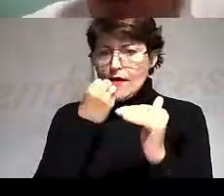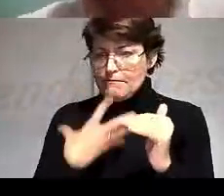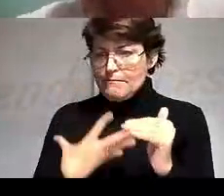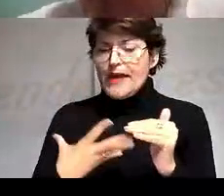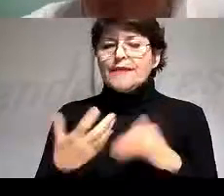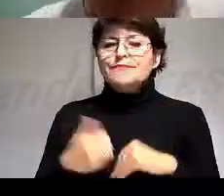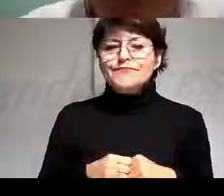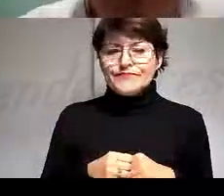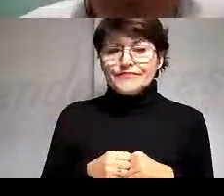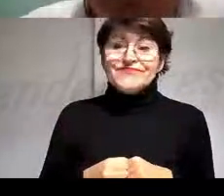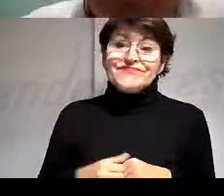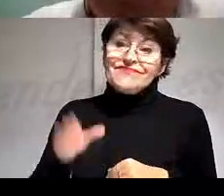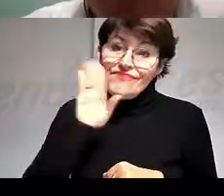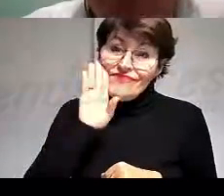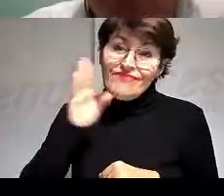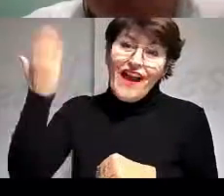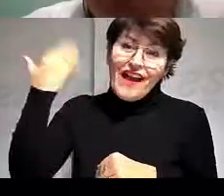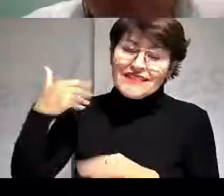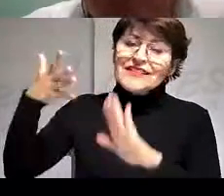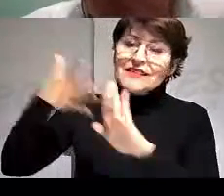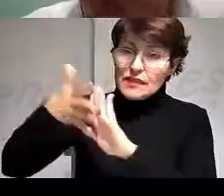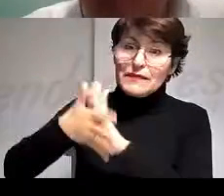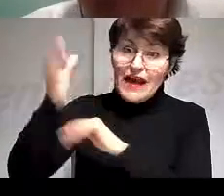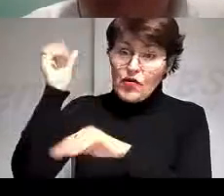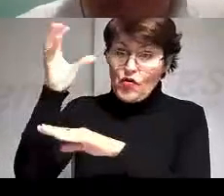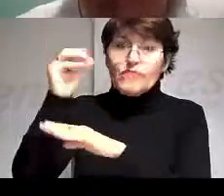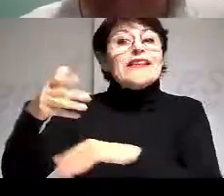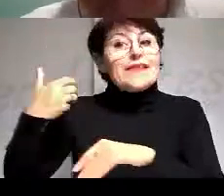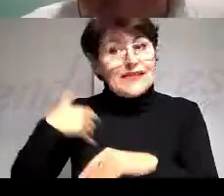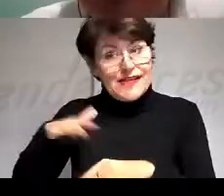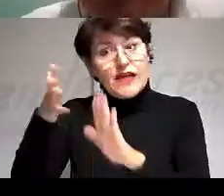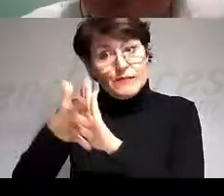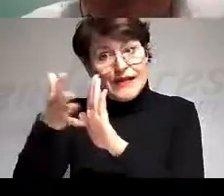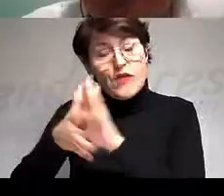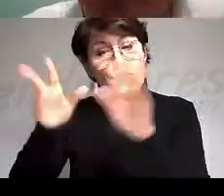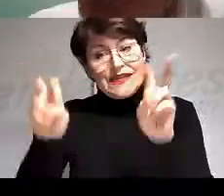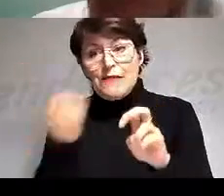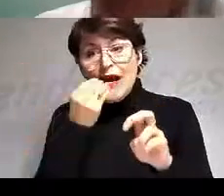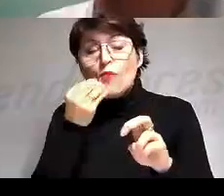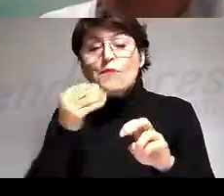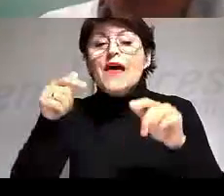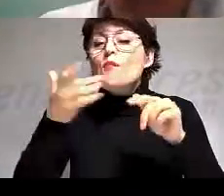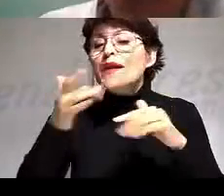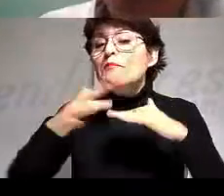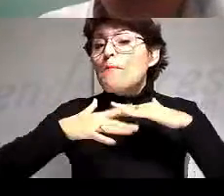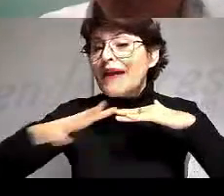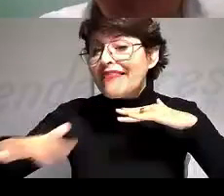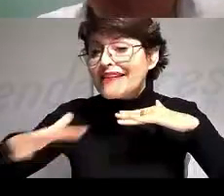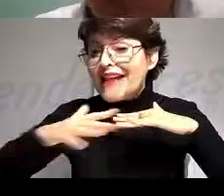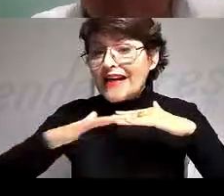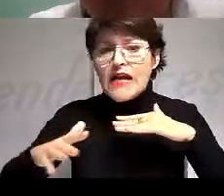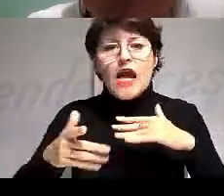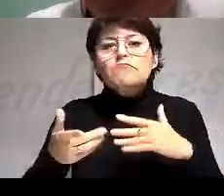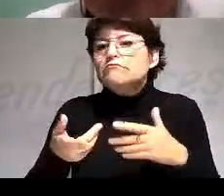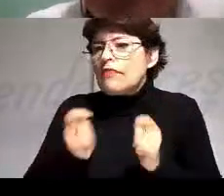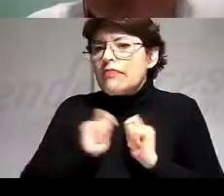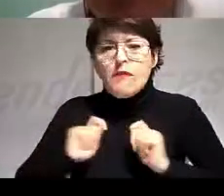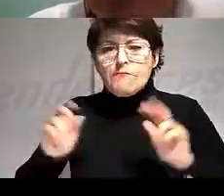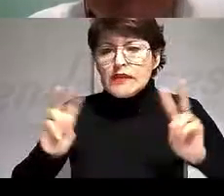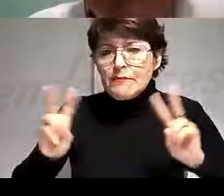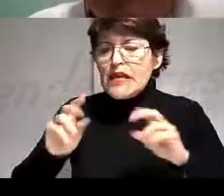ya lo hemos visto en algún otro webinar, ¿no? Pero podría ser perfectamente la dieta mediterránea, que aporta vitaminas,